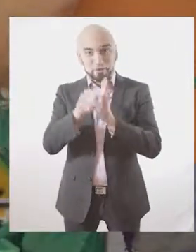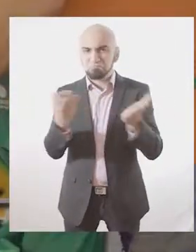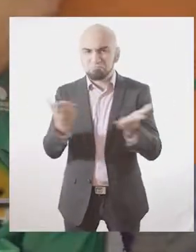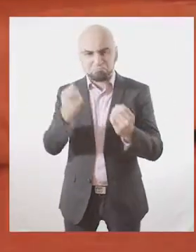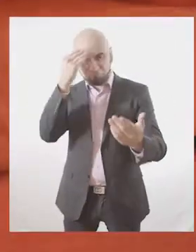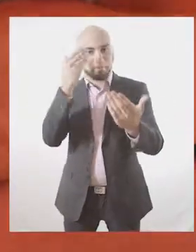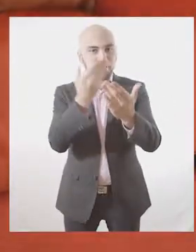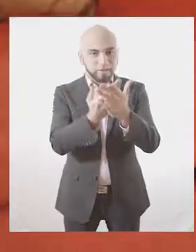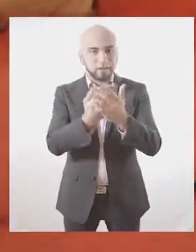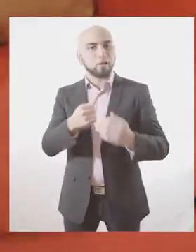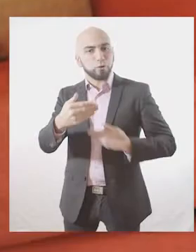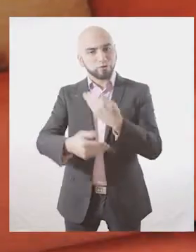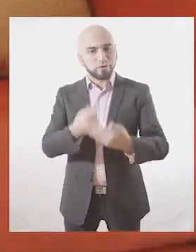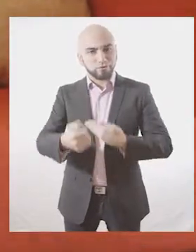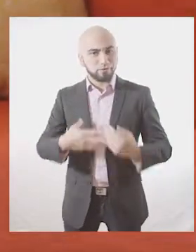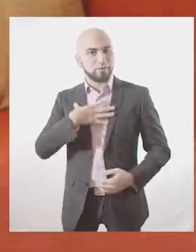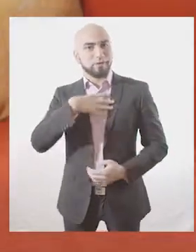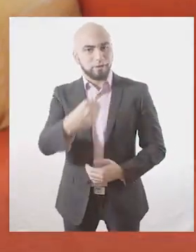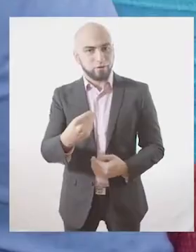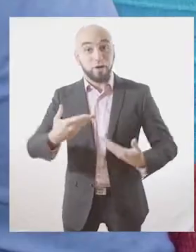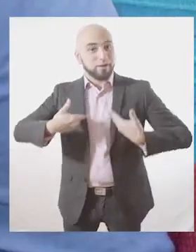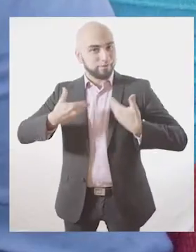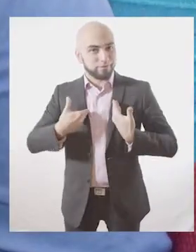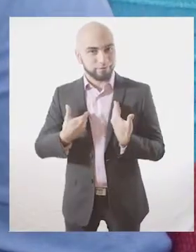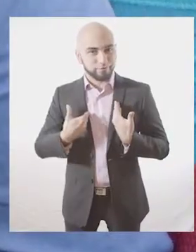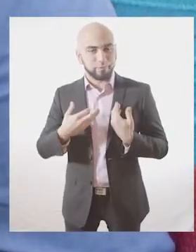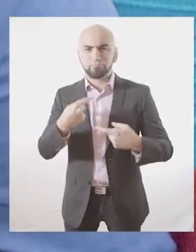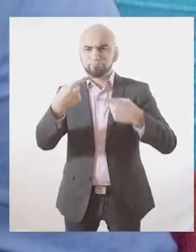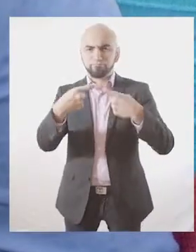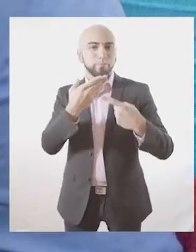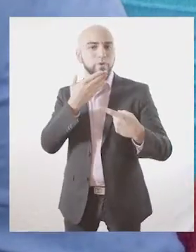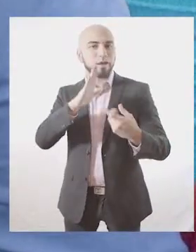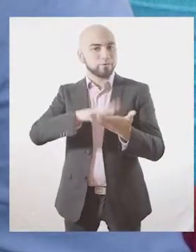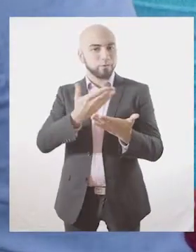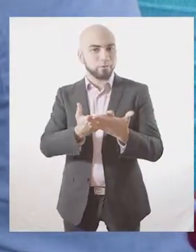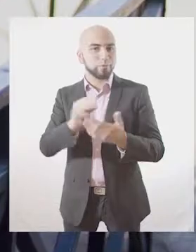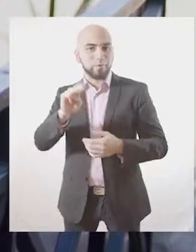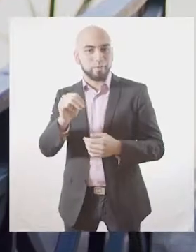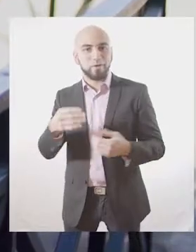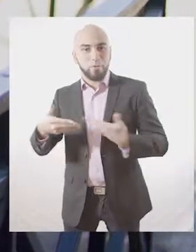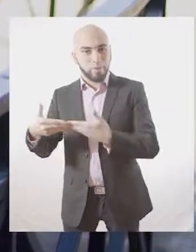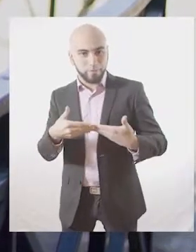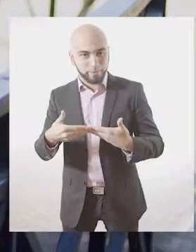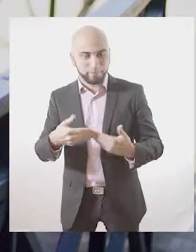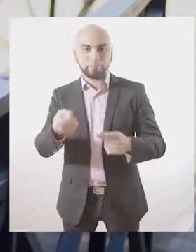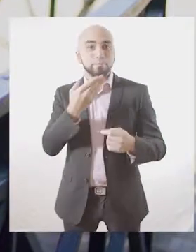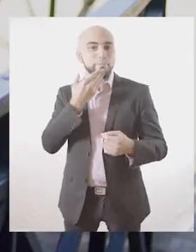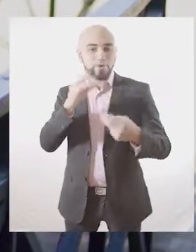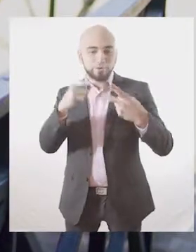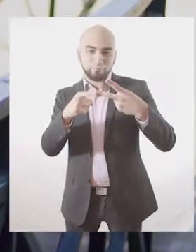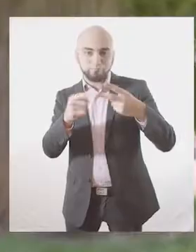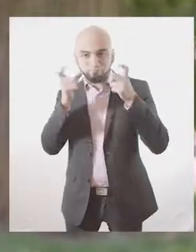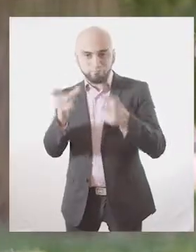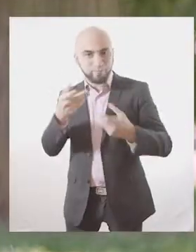el proceso reproductivo en forma activa para mejorar la salud de la madre y la guagua, vigilar el incremento adecuado